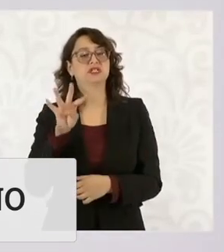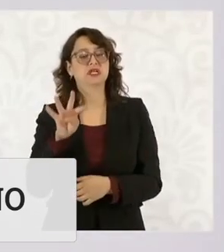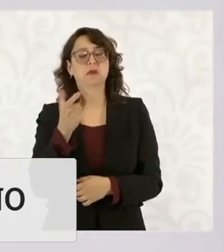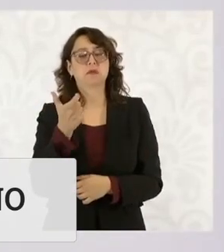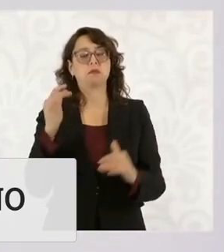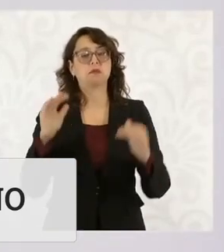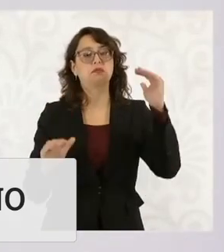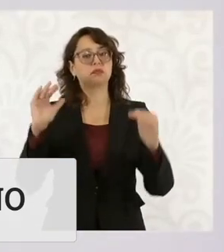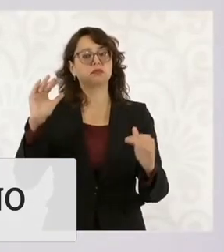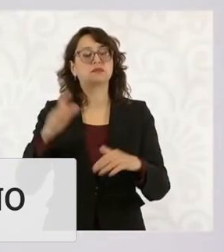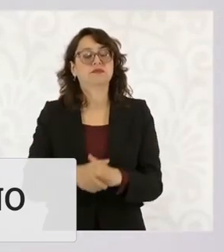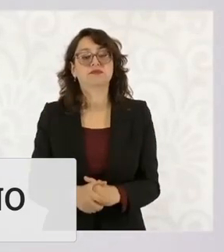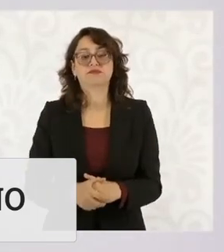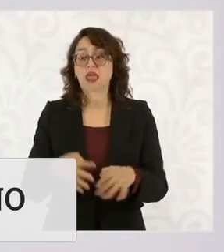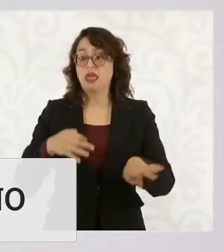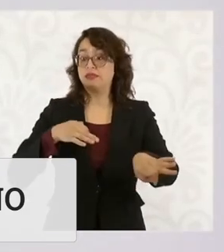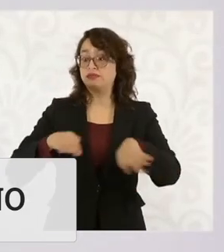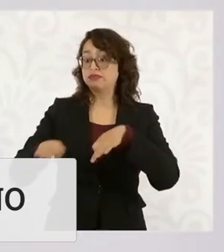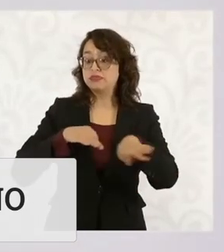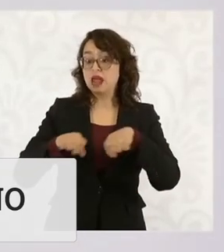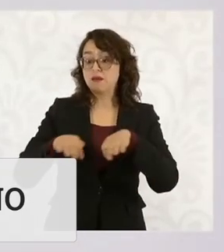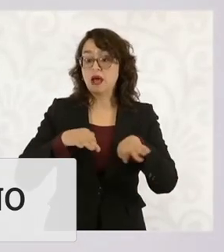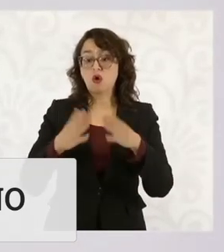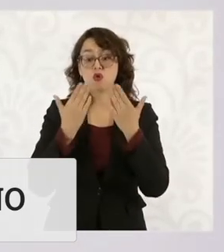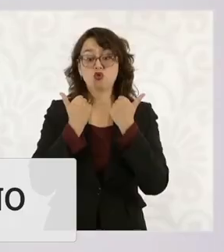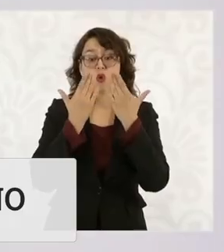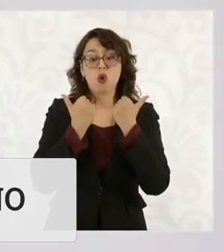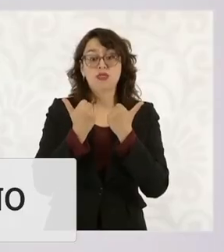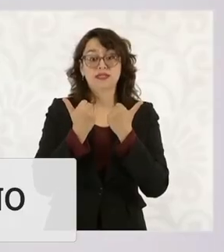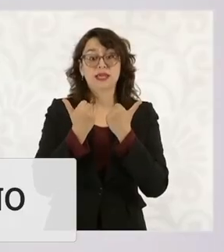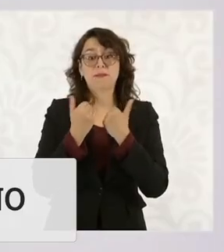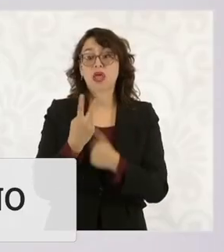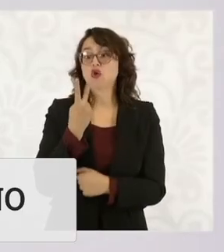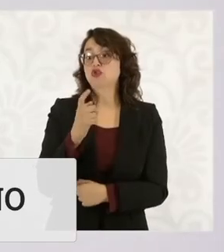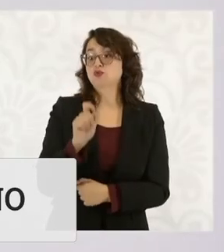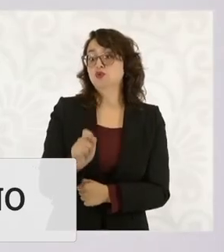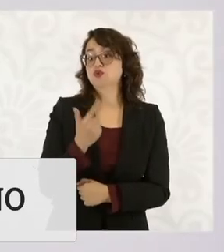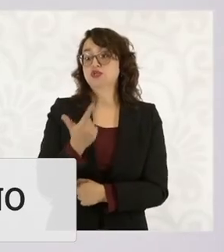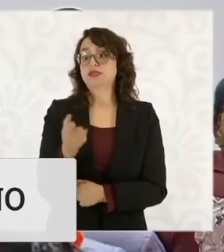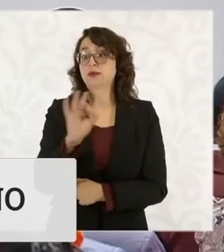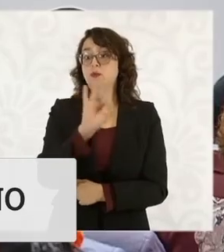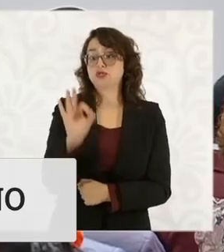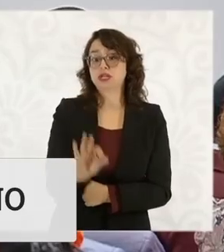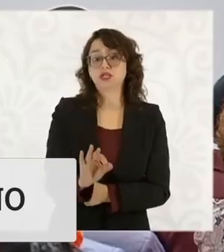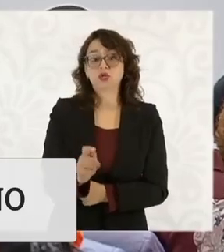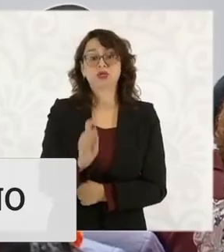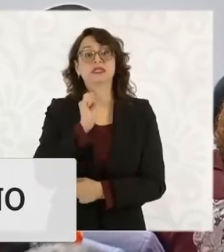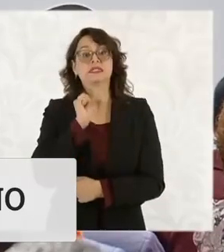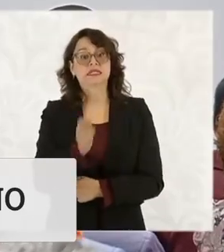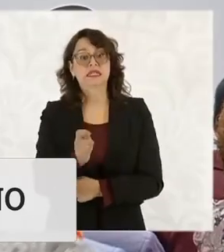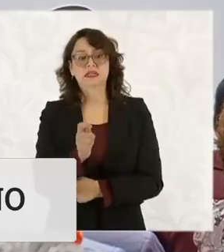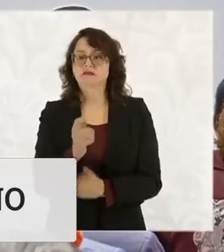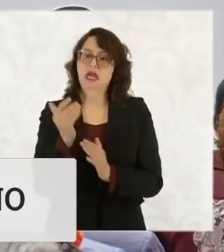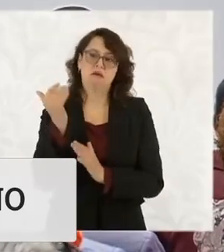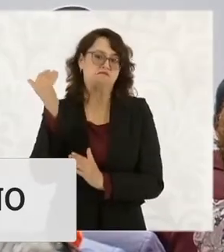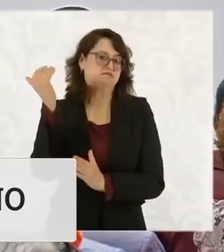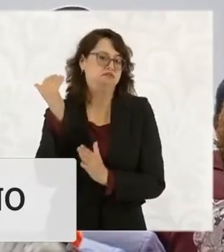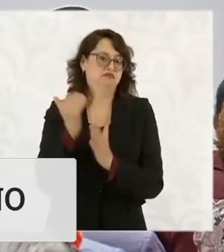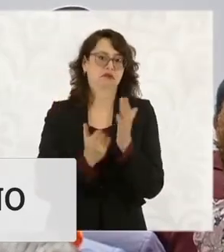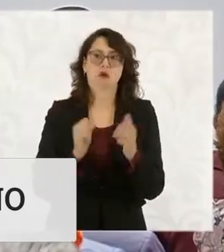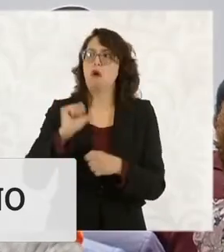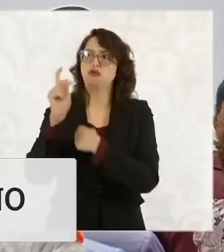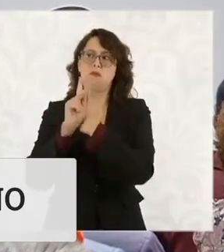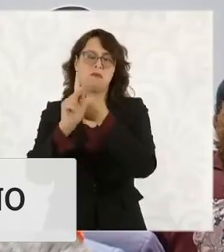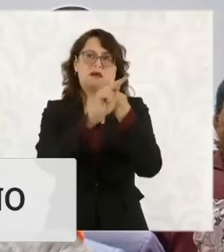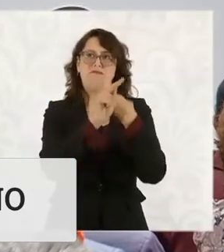dólar. El desempleo se ubica en 2.7%, uno de los niveles más bajos del